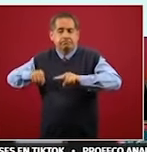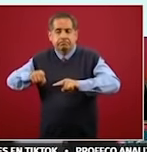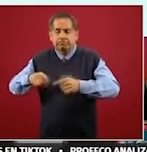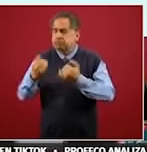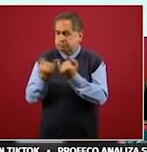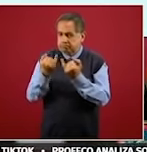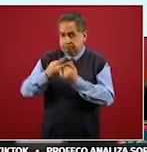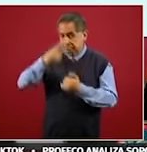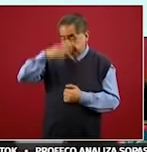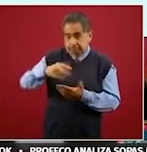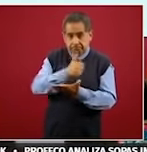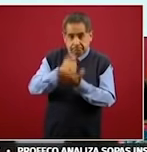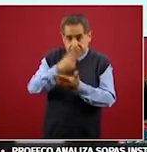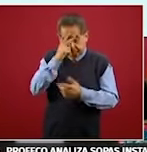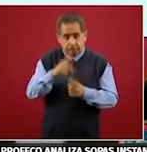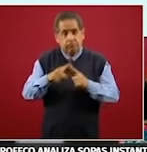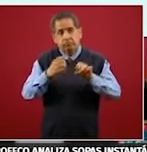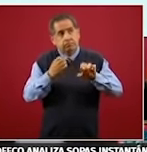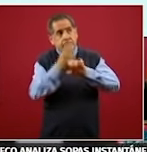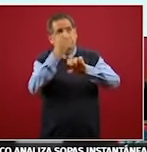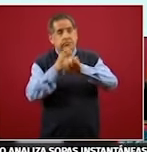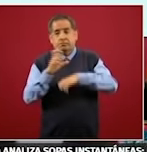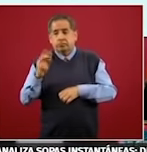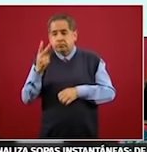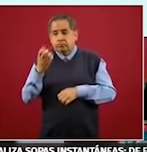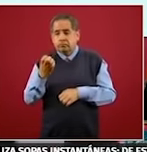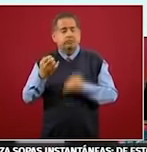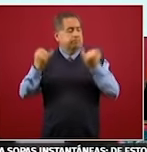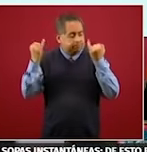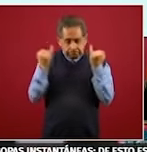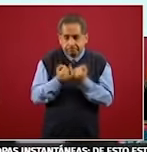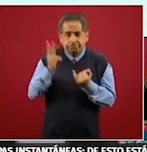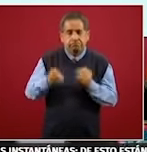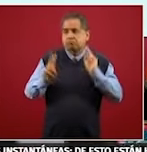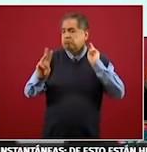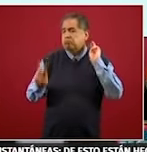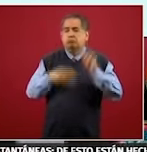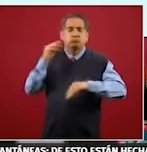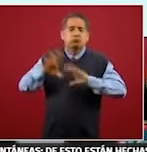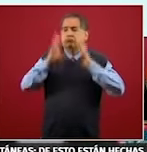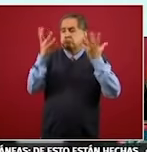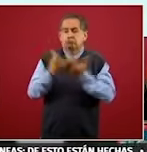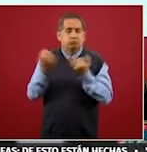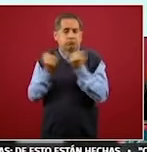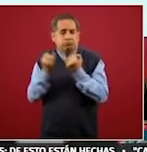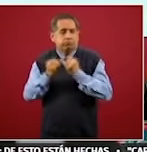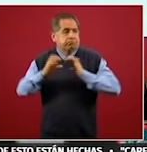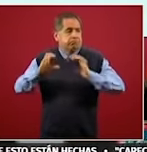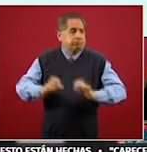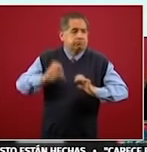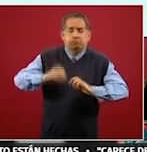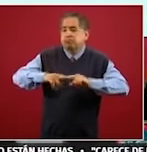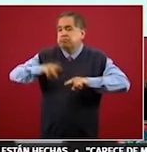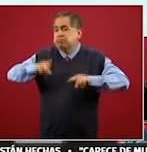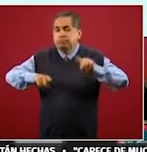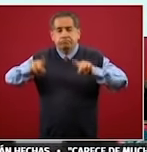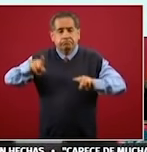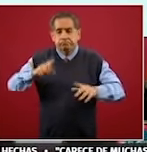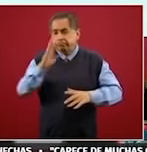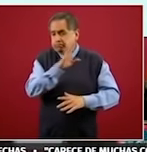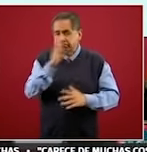en México, no solo en los 32 estados, sino es el que está teniendo en general en el mundo. La siguiente.